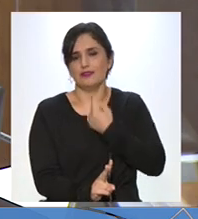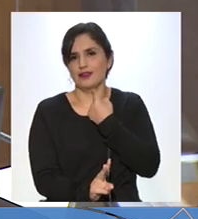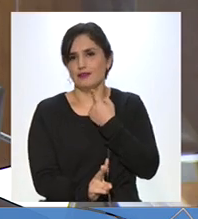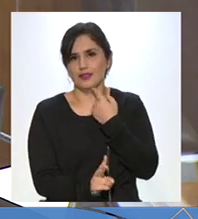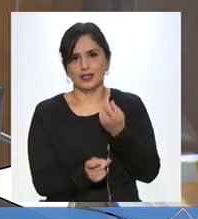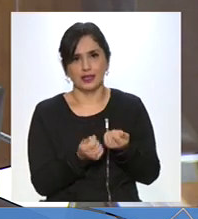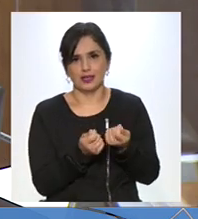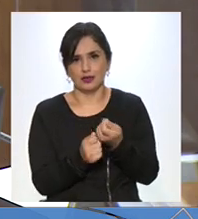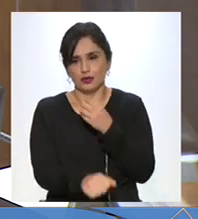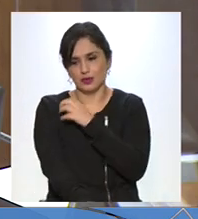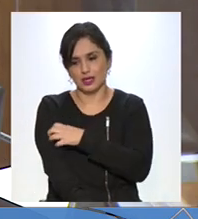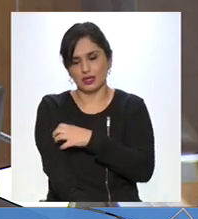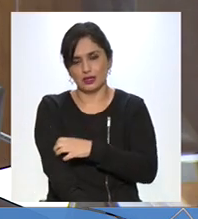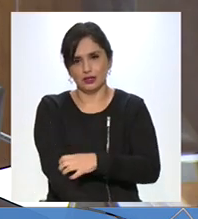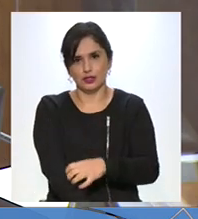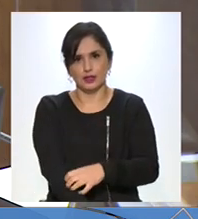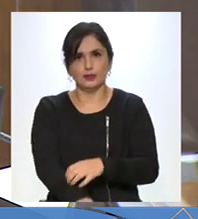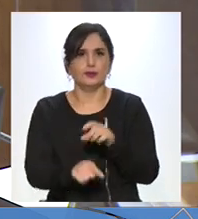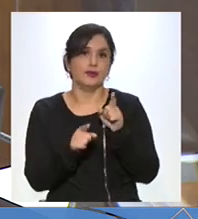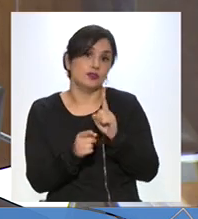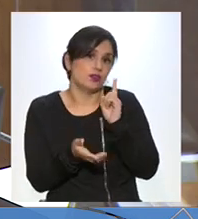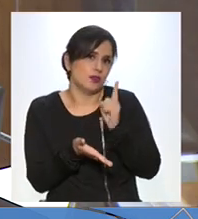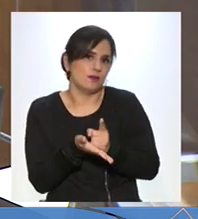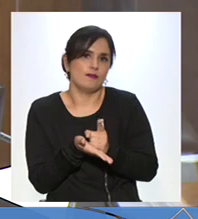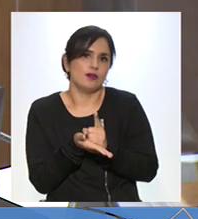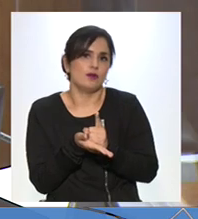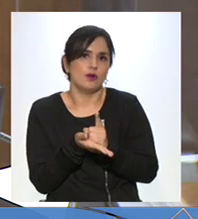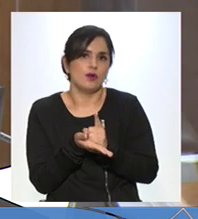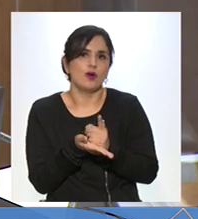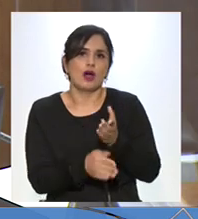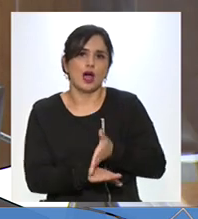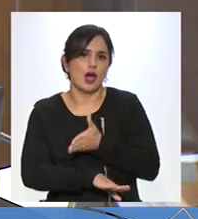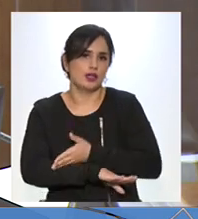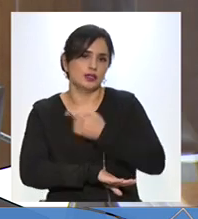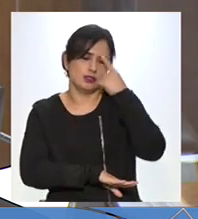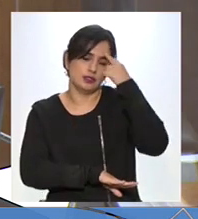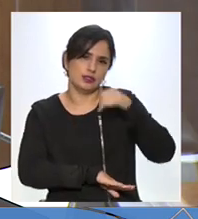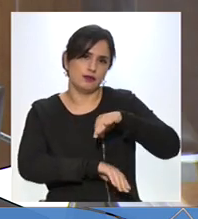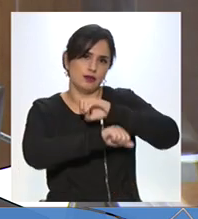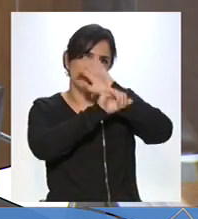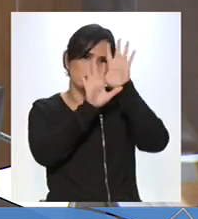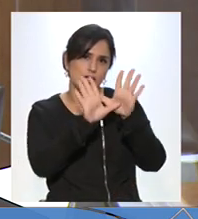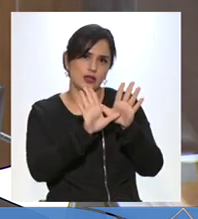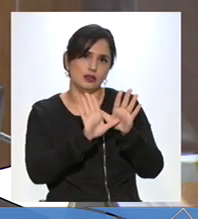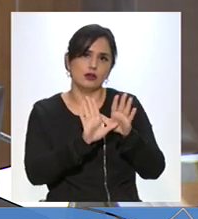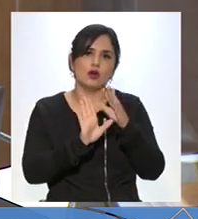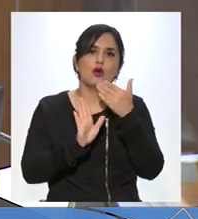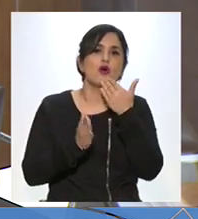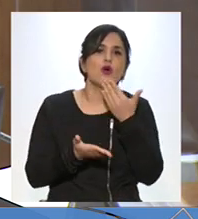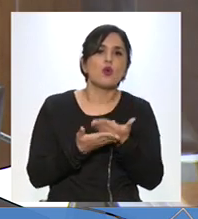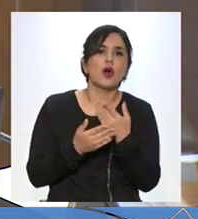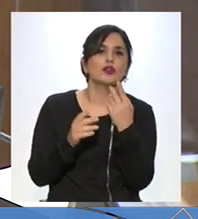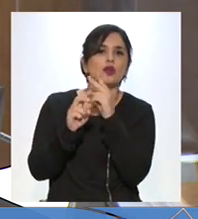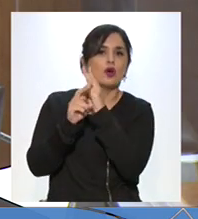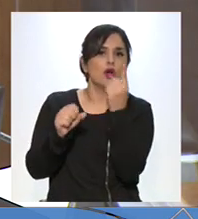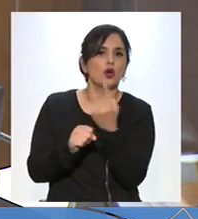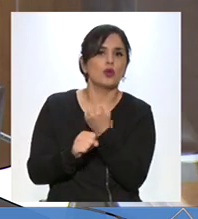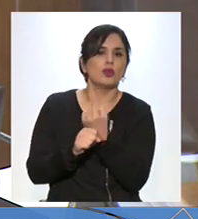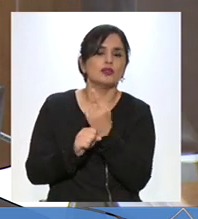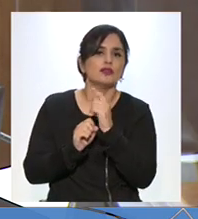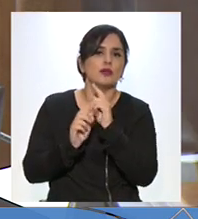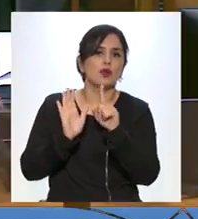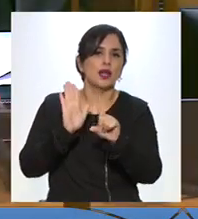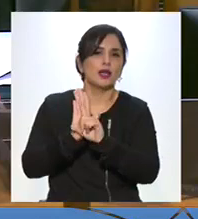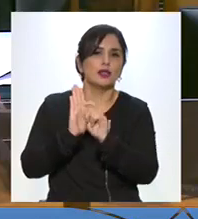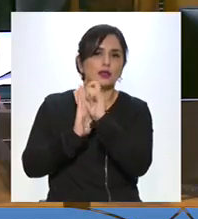las economías regionales, y eso deberíamos saberlo con claridad antes de enfrentar la ley de presupuesto de este año. He dicho, Presidenta,